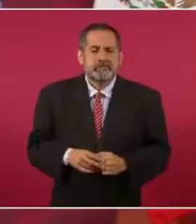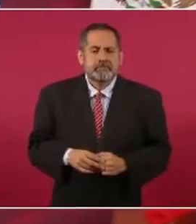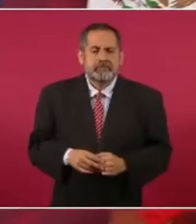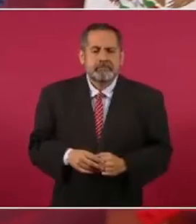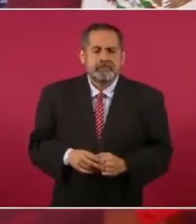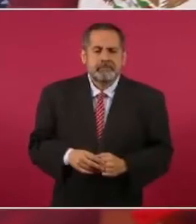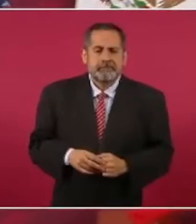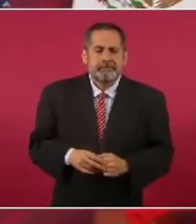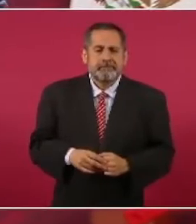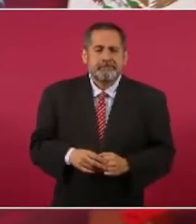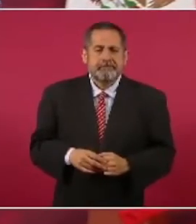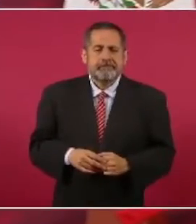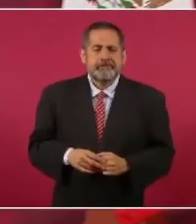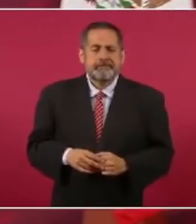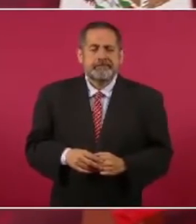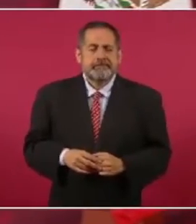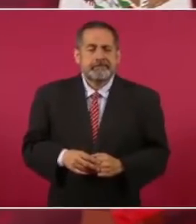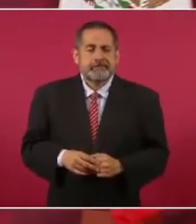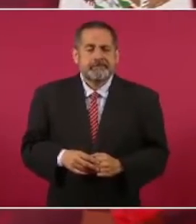es